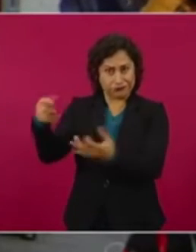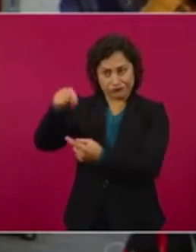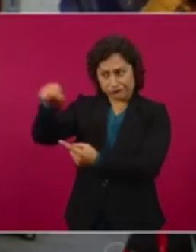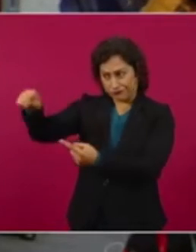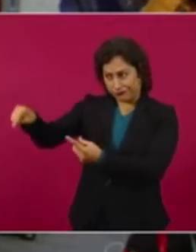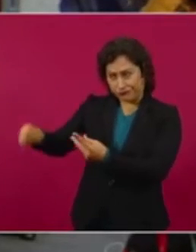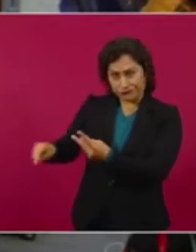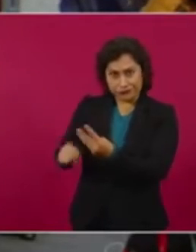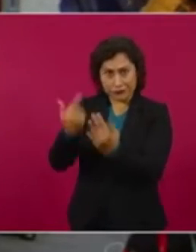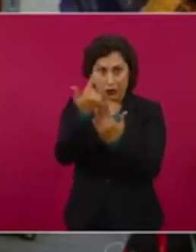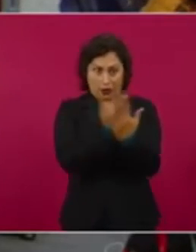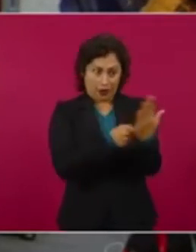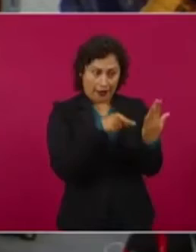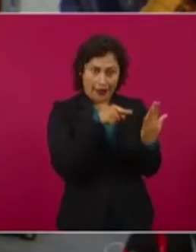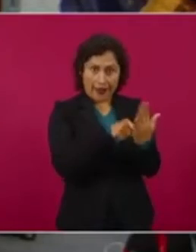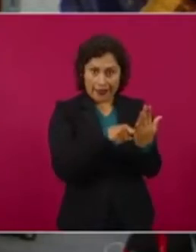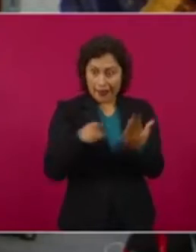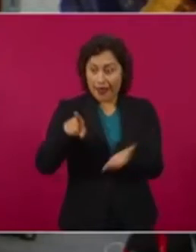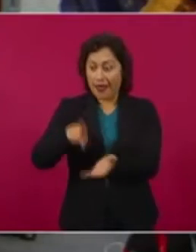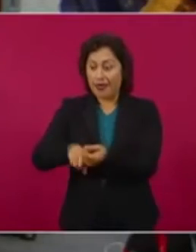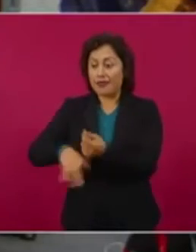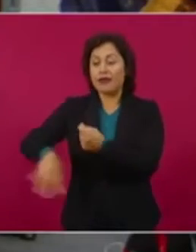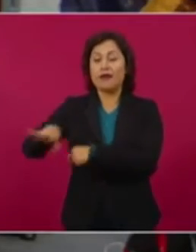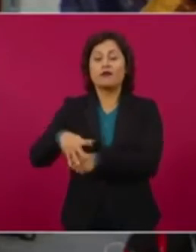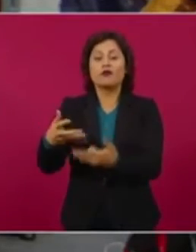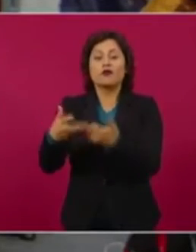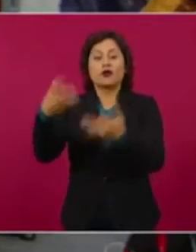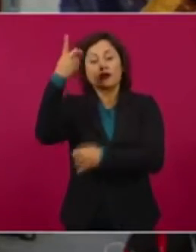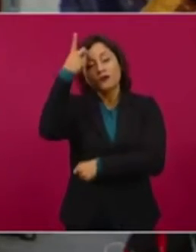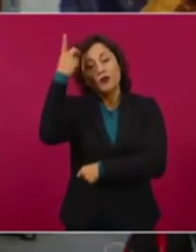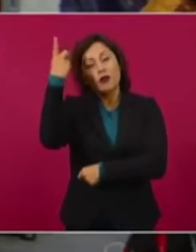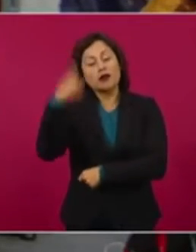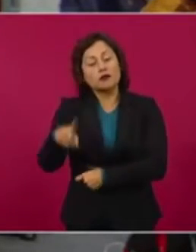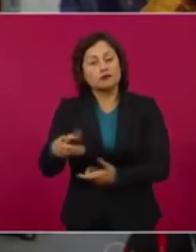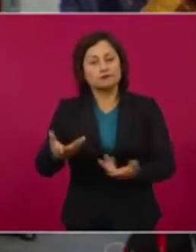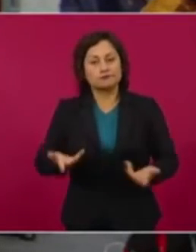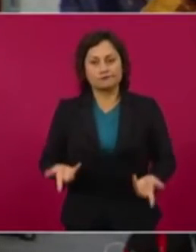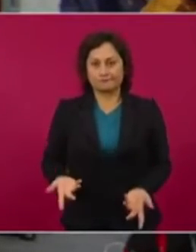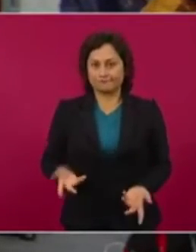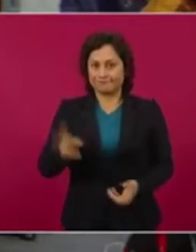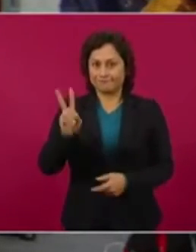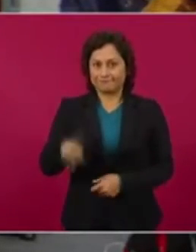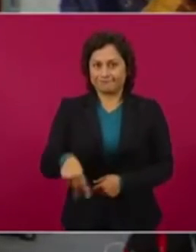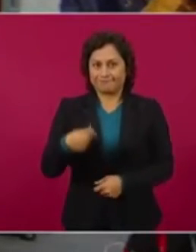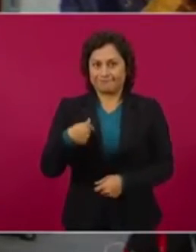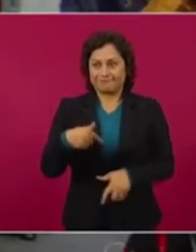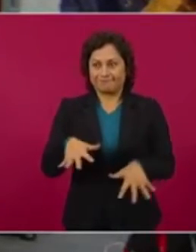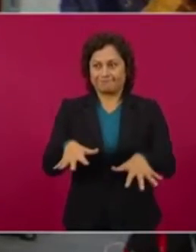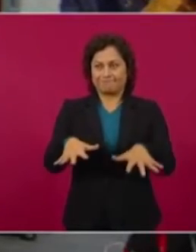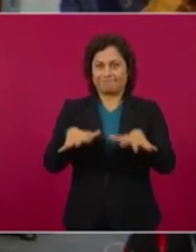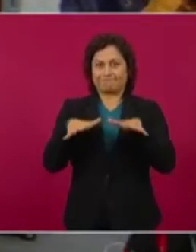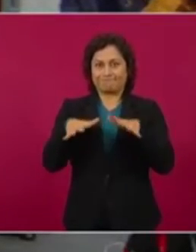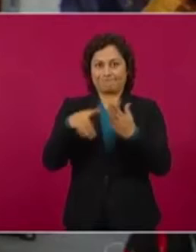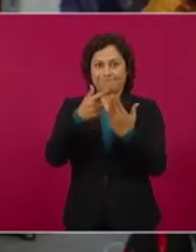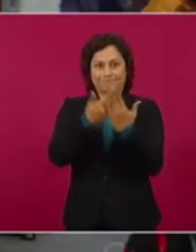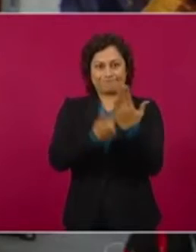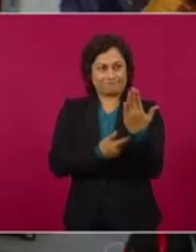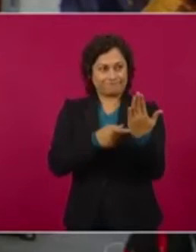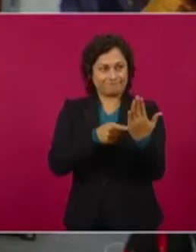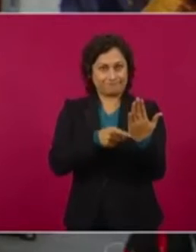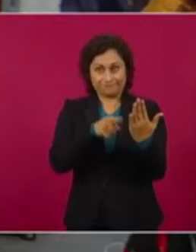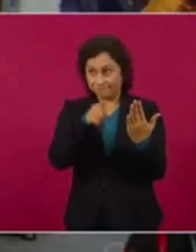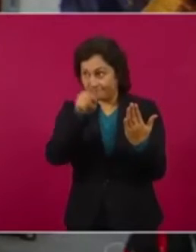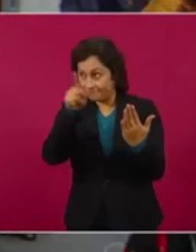personas que están en la lista del RAN que tienen las tierras ahí, y uno pareciera que dice, wow, ¿no? O sea, cuánto interés. Entonces,